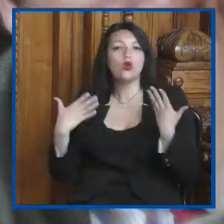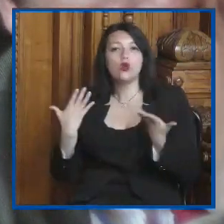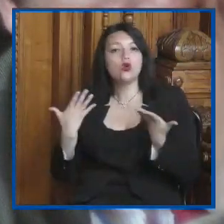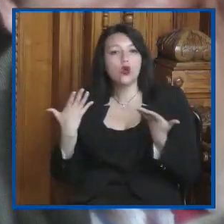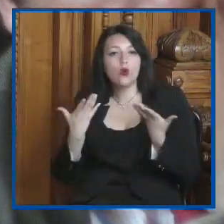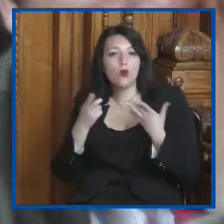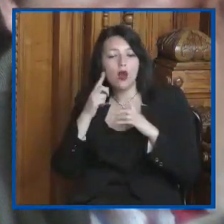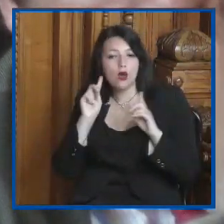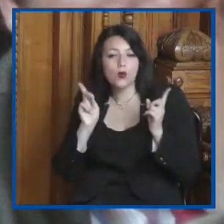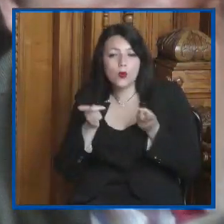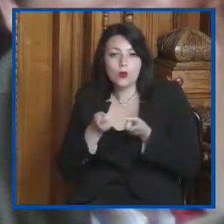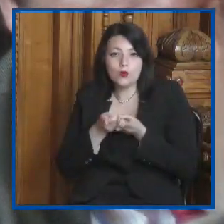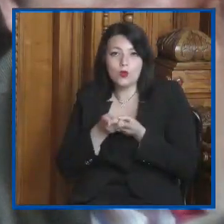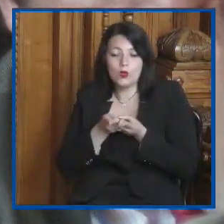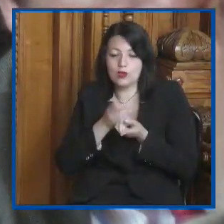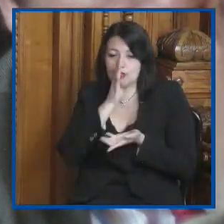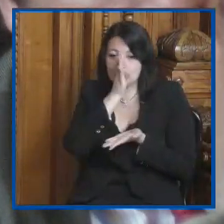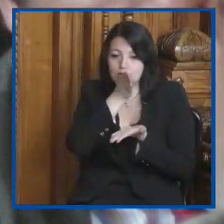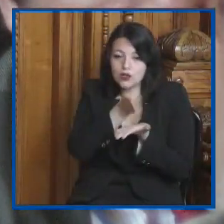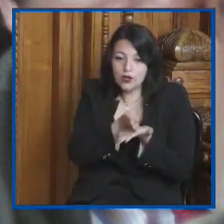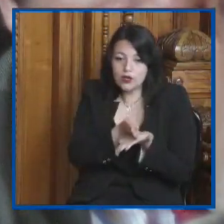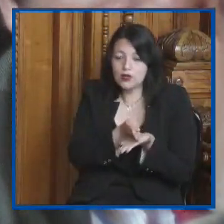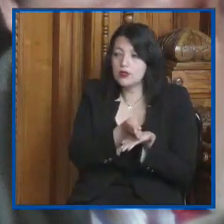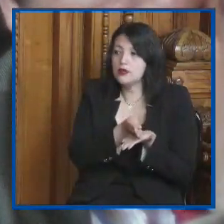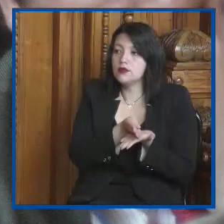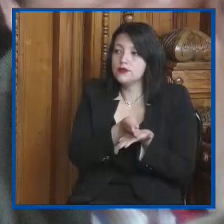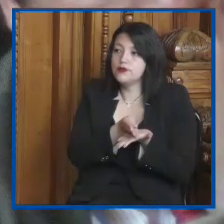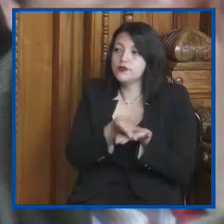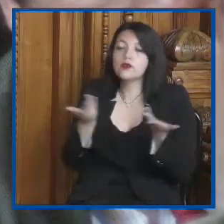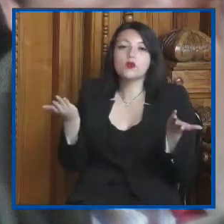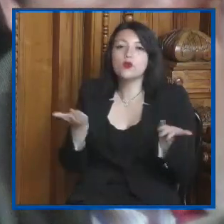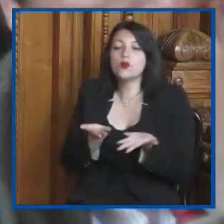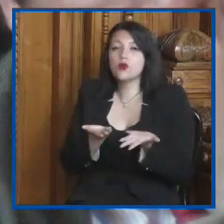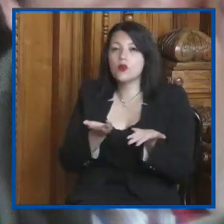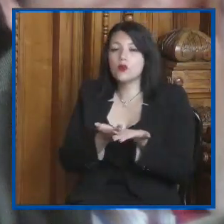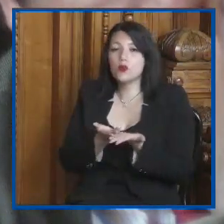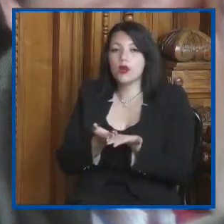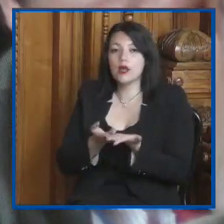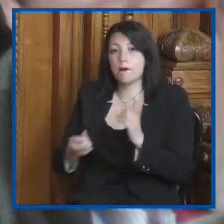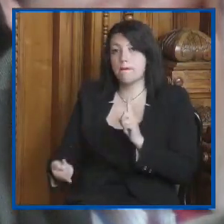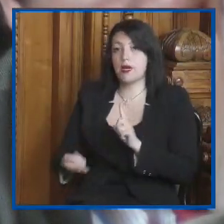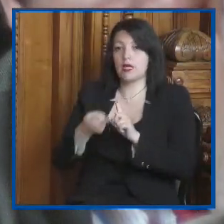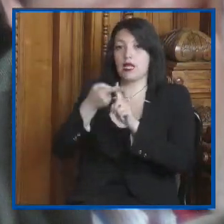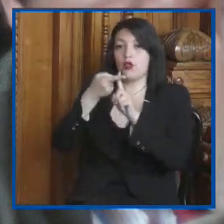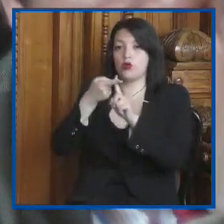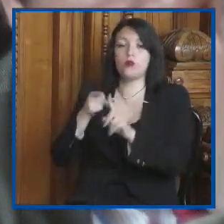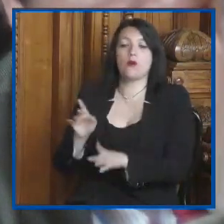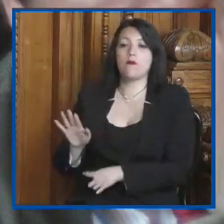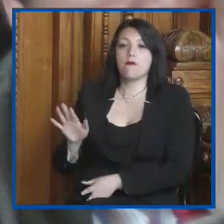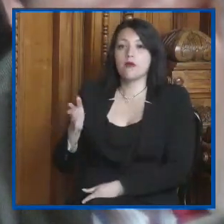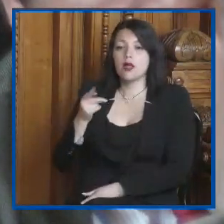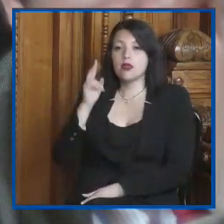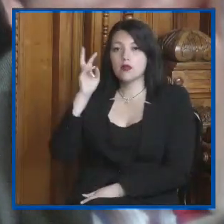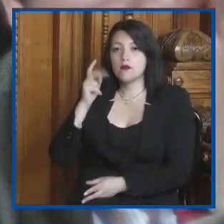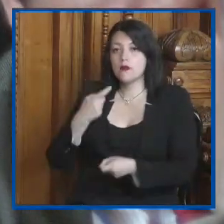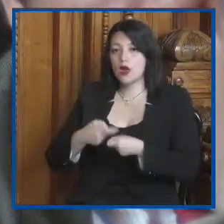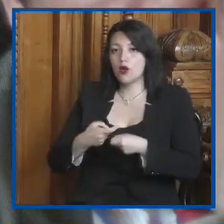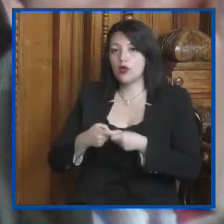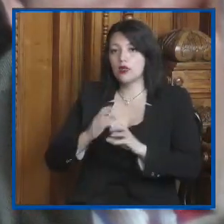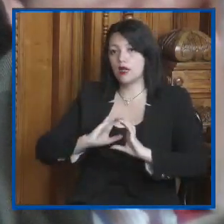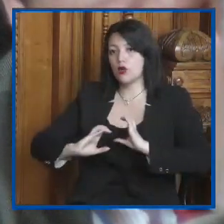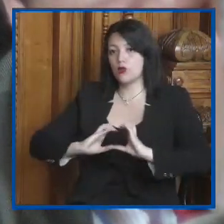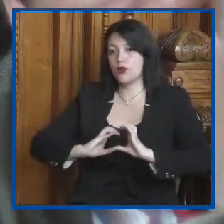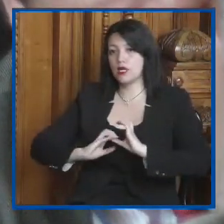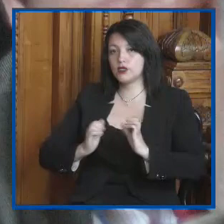la conclusión que tenía que hacerse y cómo creen que ha impactado en términos más concretos en la